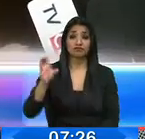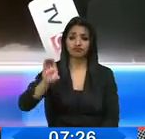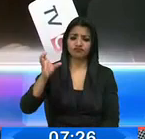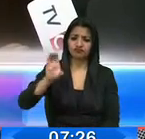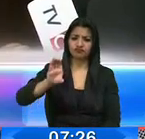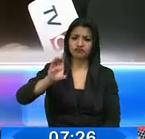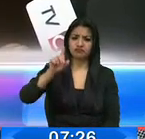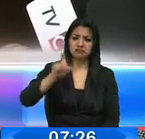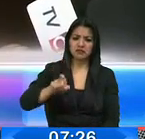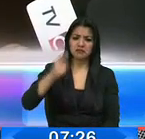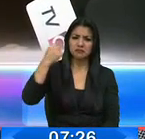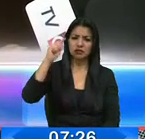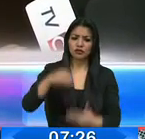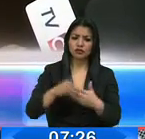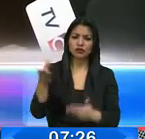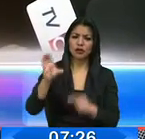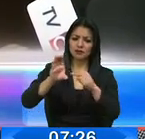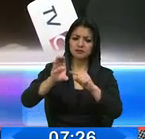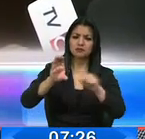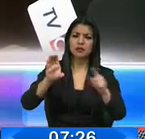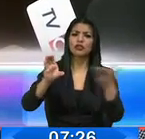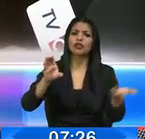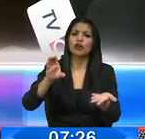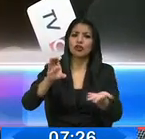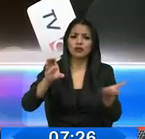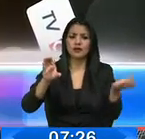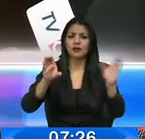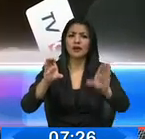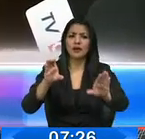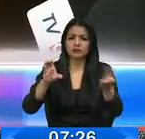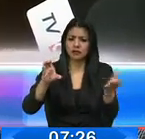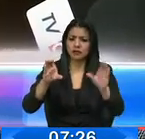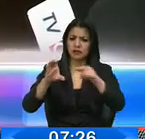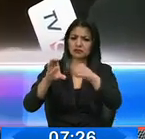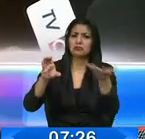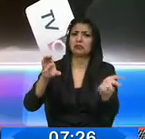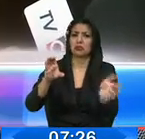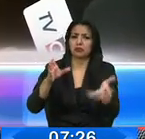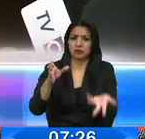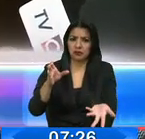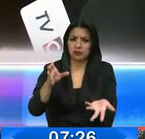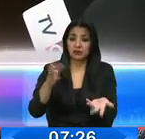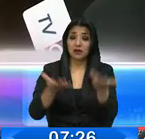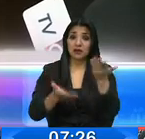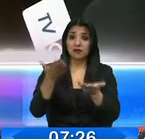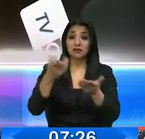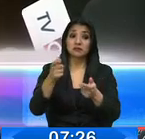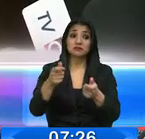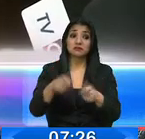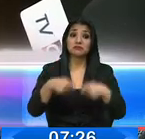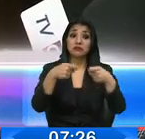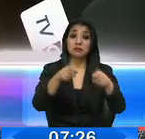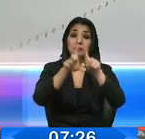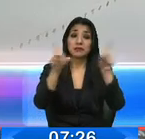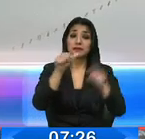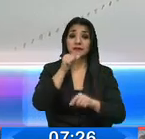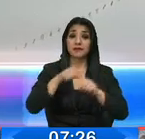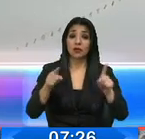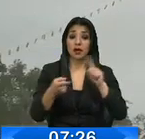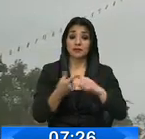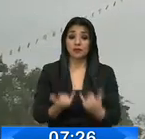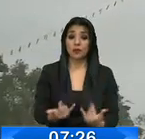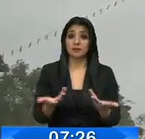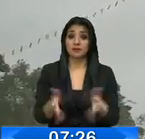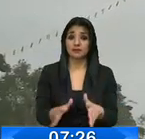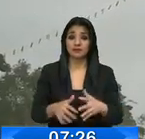de $1,000 millones en ingresos permanentes que provendrían de concesiones que hoy no existen. Respaldan